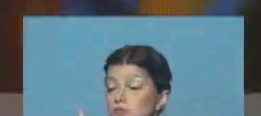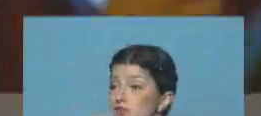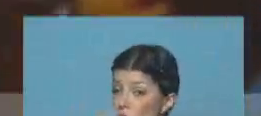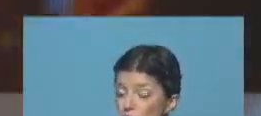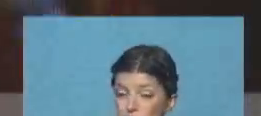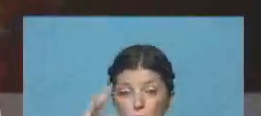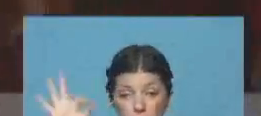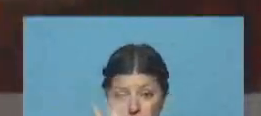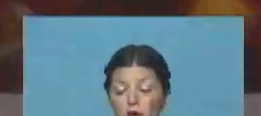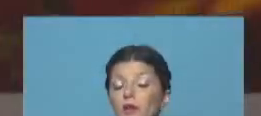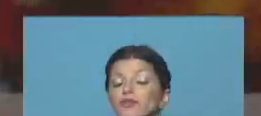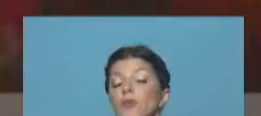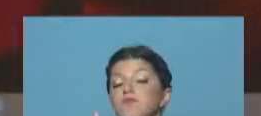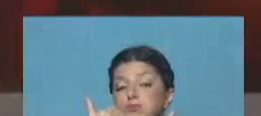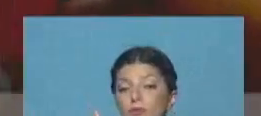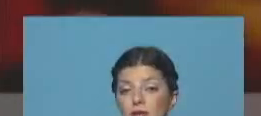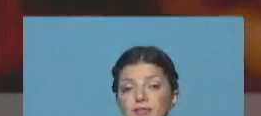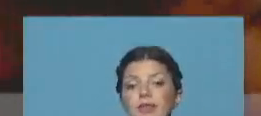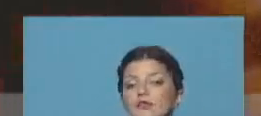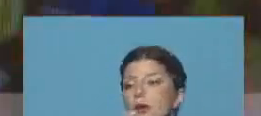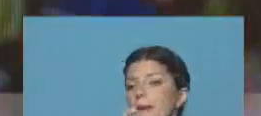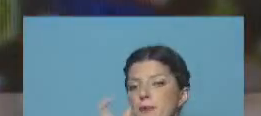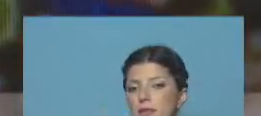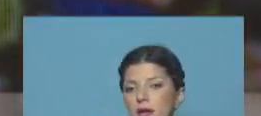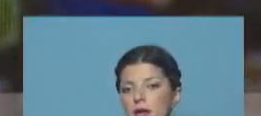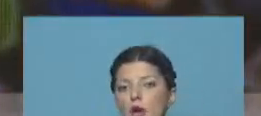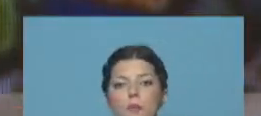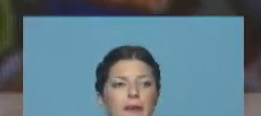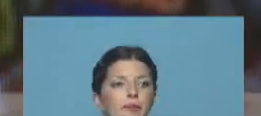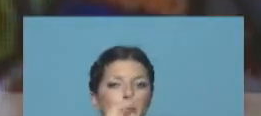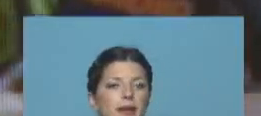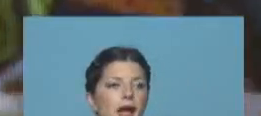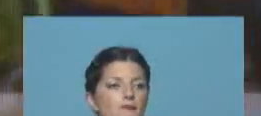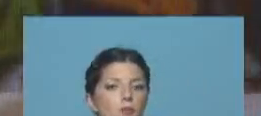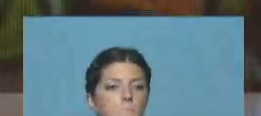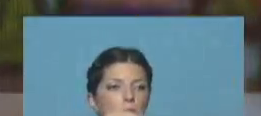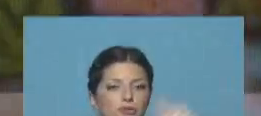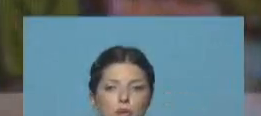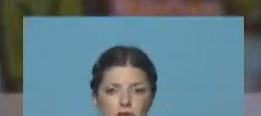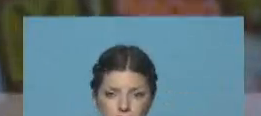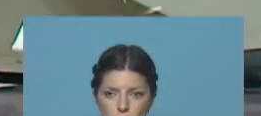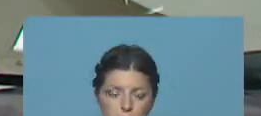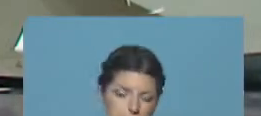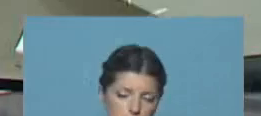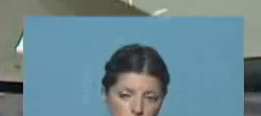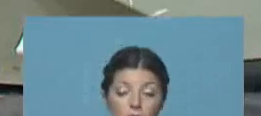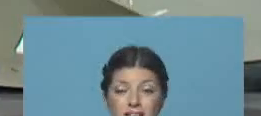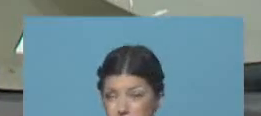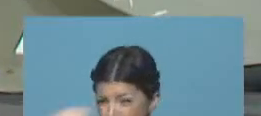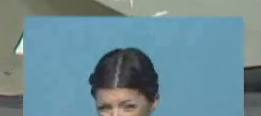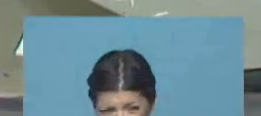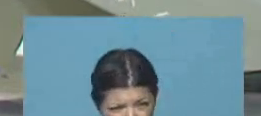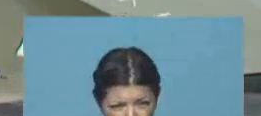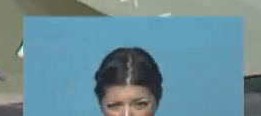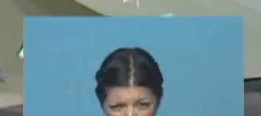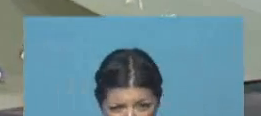no sé si corresponde del otro lado contestar también con simulacros como lo de mañana, que en definitiva también pueden llevar a mayores enfrentamientos en